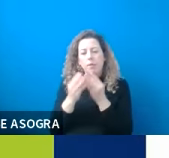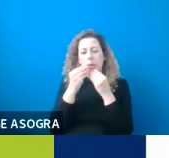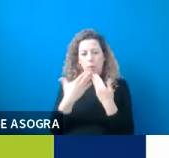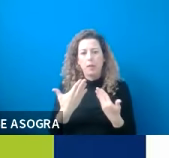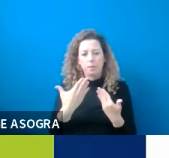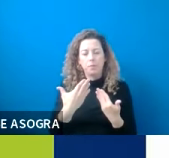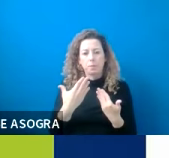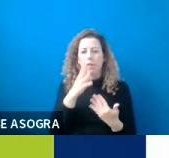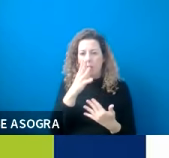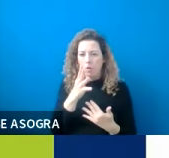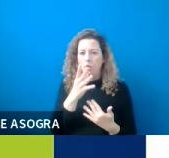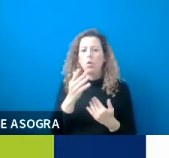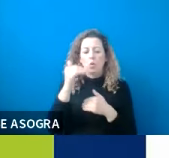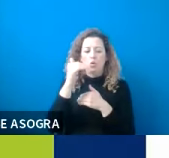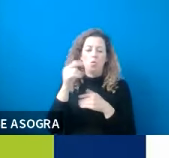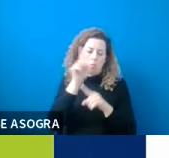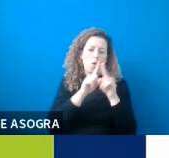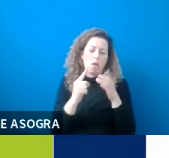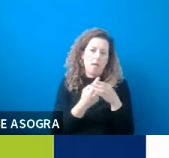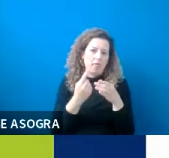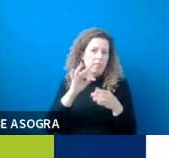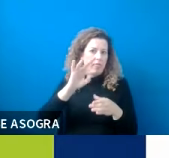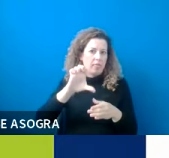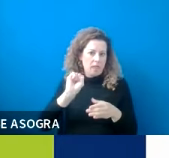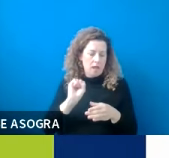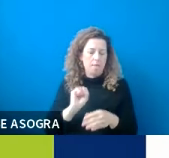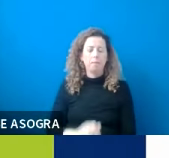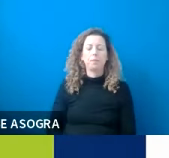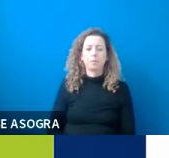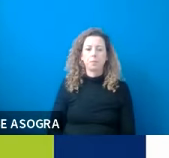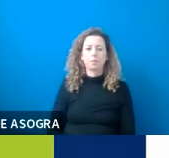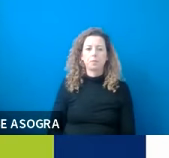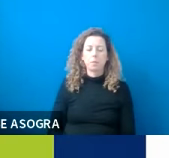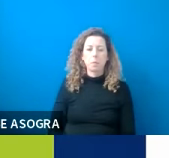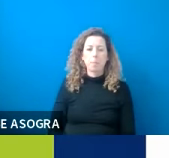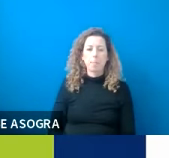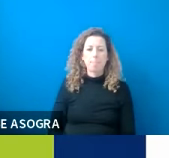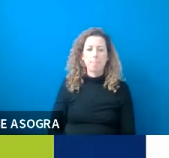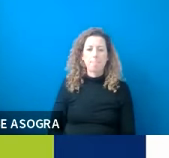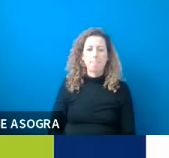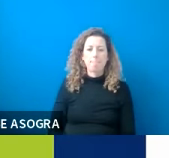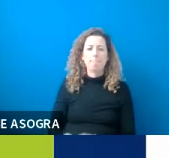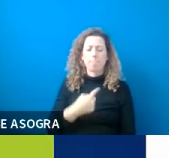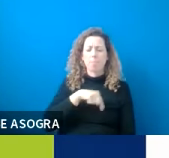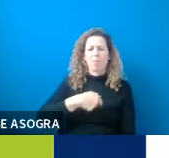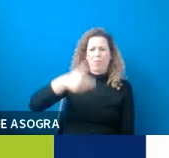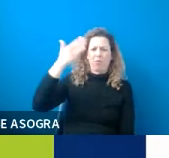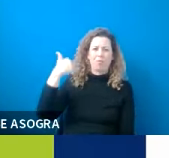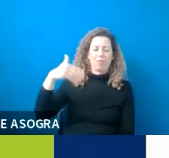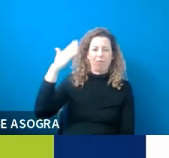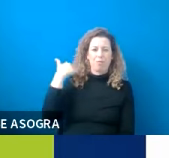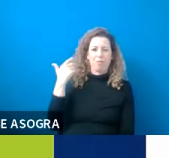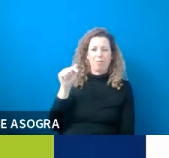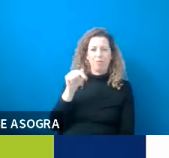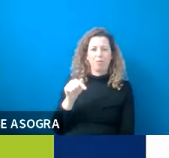casos que se trata de un trastorno del espectro del autismo. Nosotros hace ya tiempo que en este